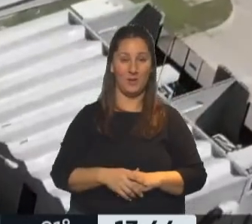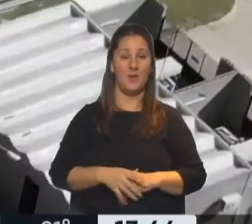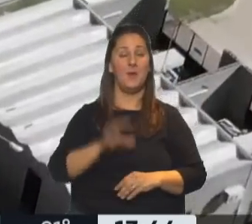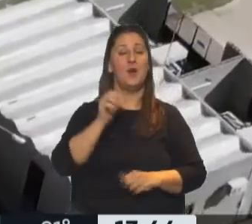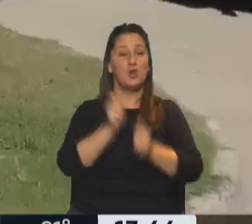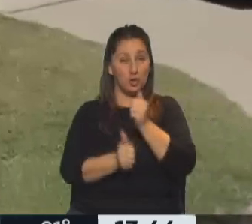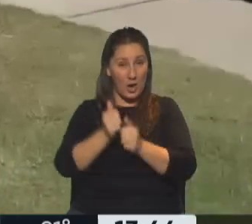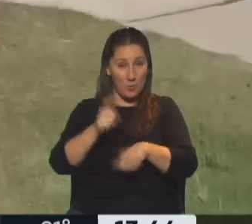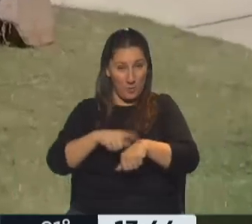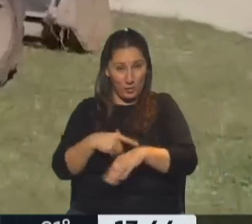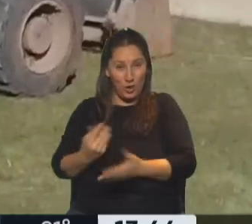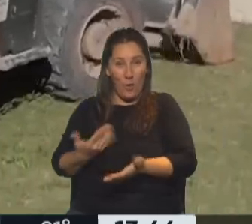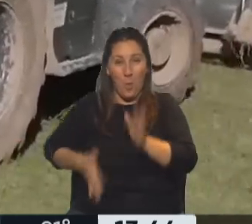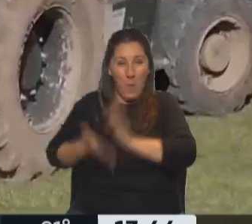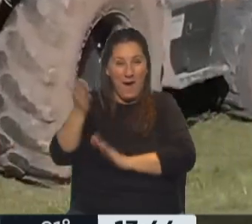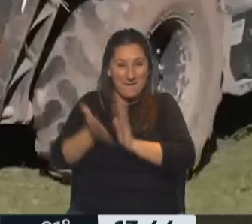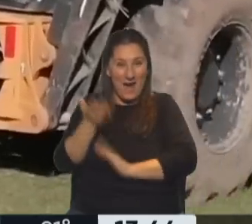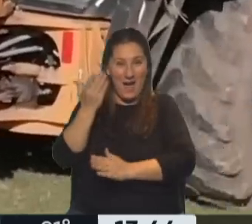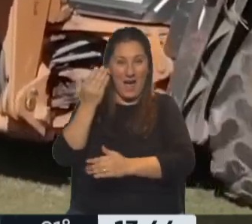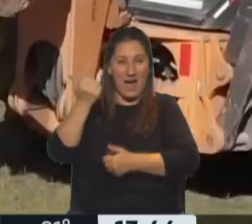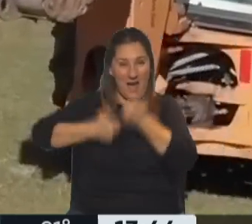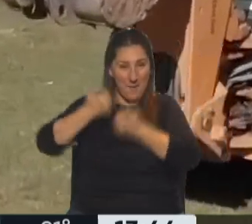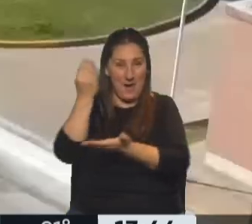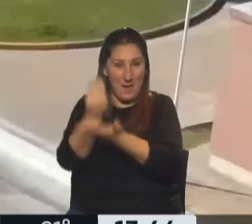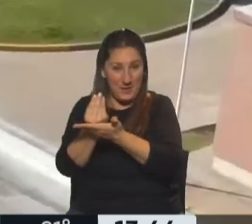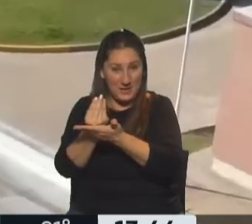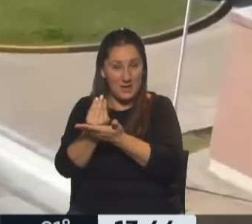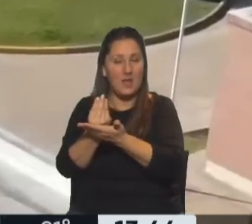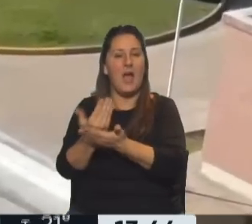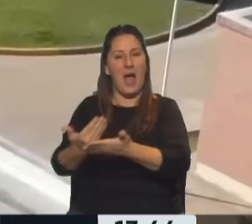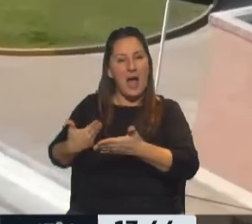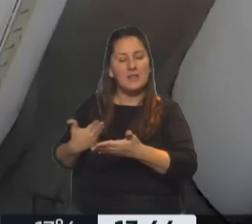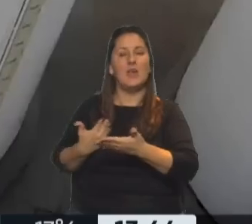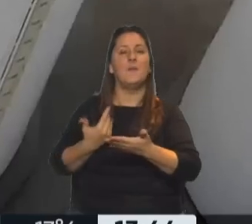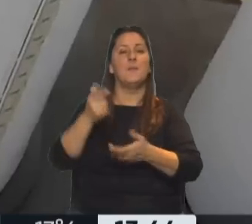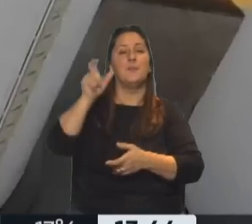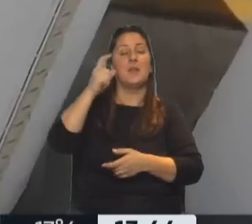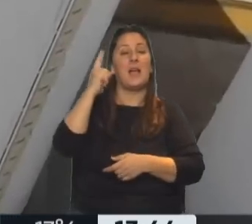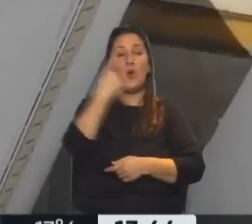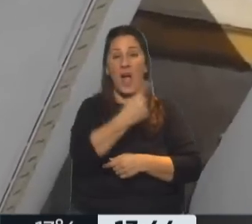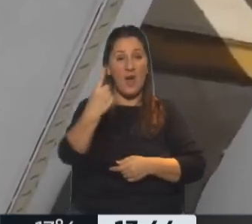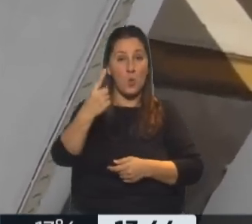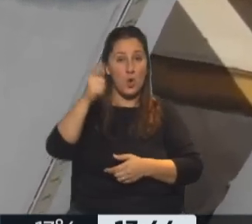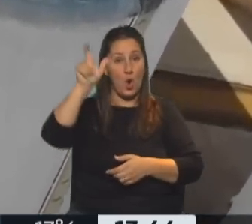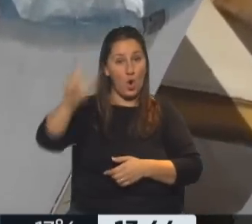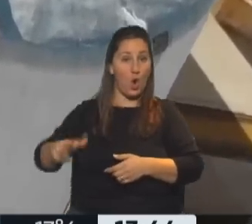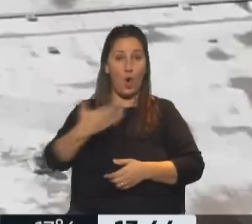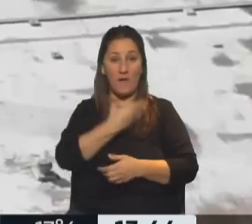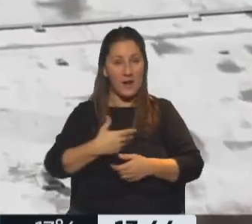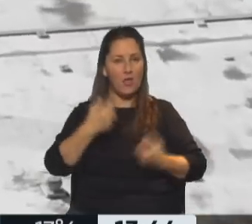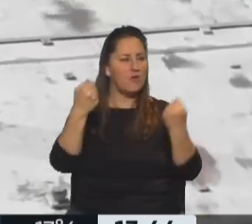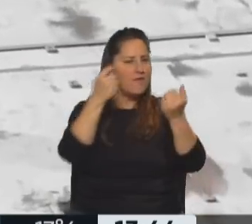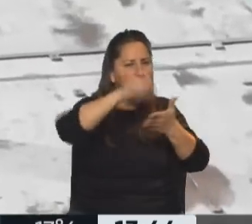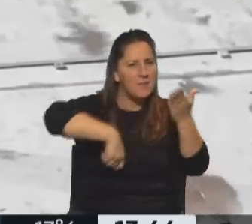era candidato, firmé con cada candidato a gobernador, firmé un